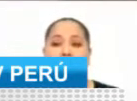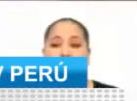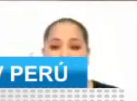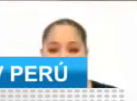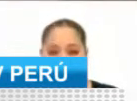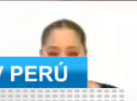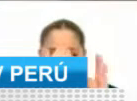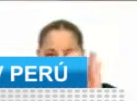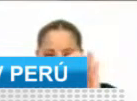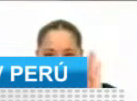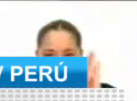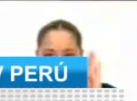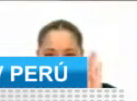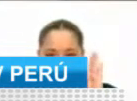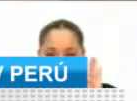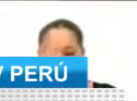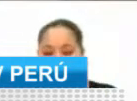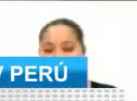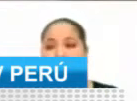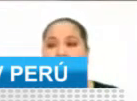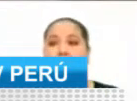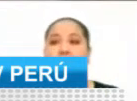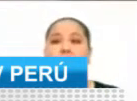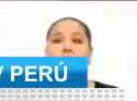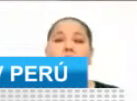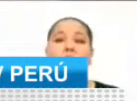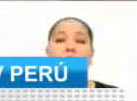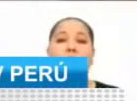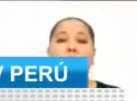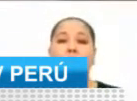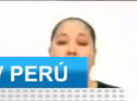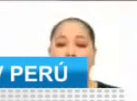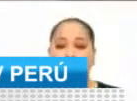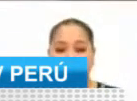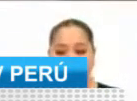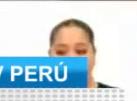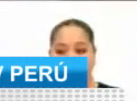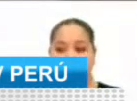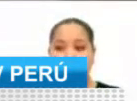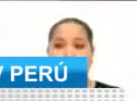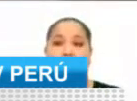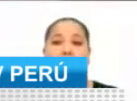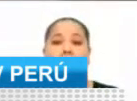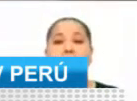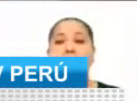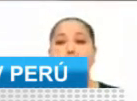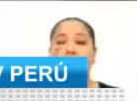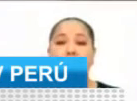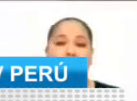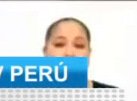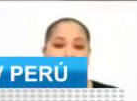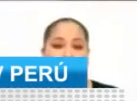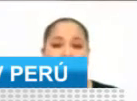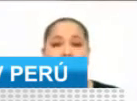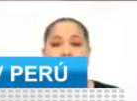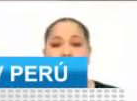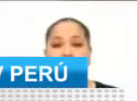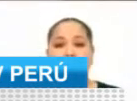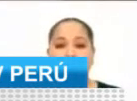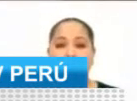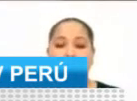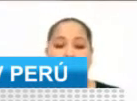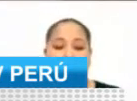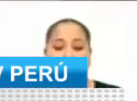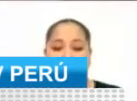en esa modalidad. Subsidio monetario individual de 350 soles, que estará